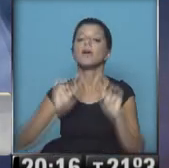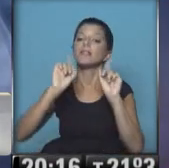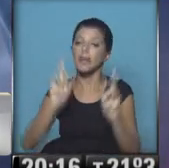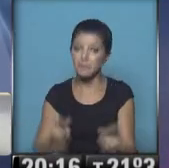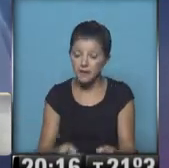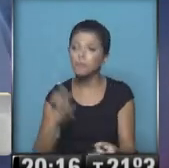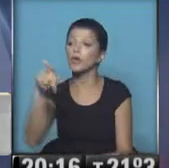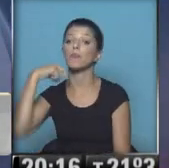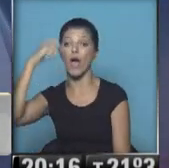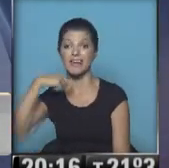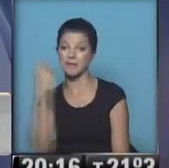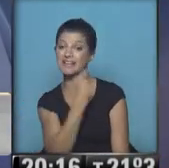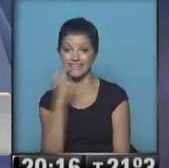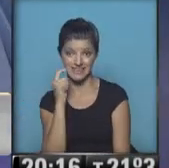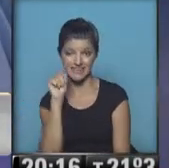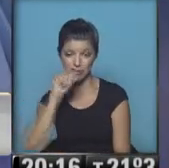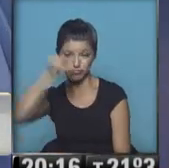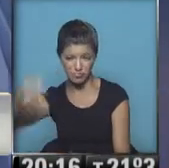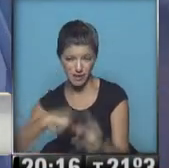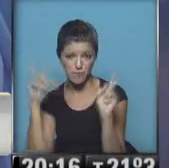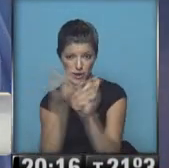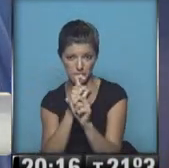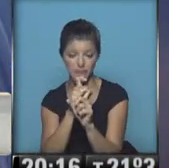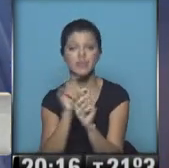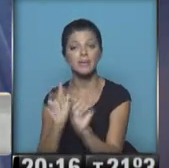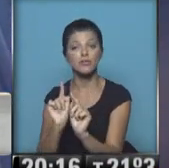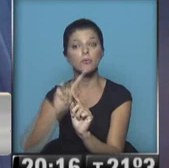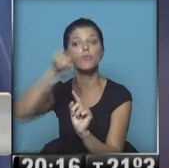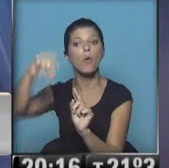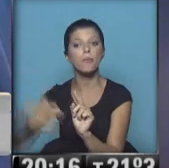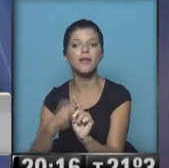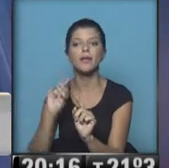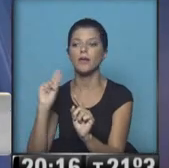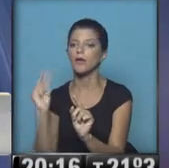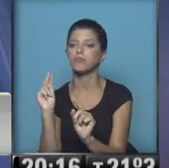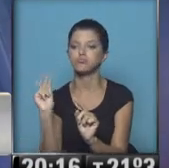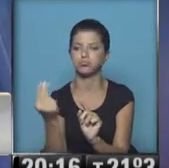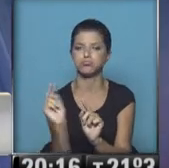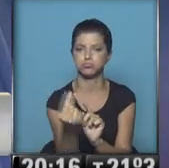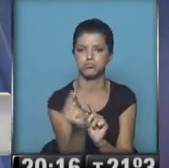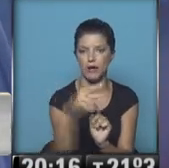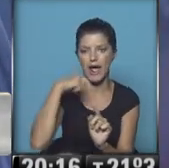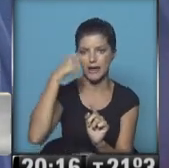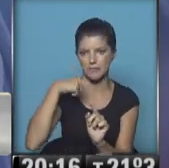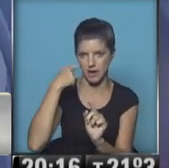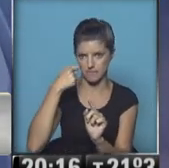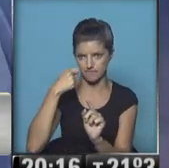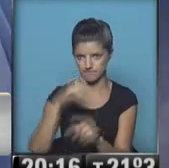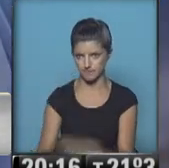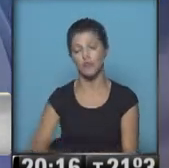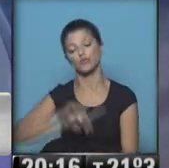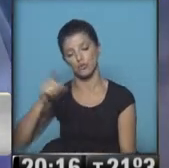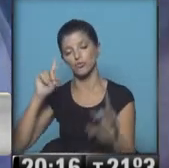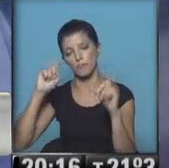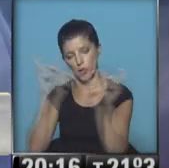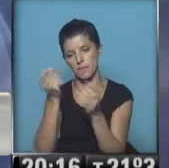de los animales en el campo, entonces producen la mortandad de una gran cantidad de cabezas de ganado, que es otro problema adicional